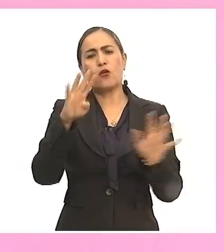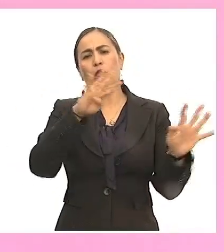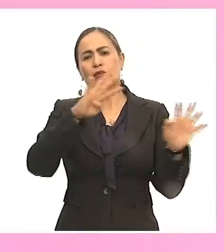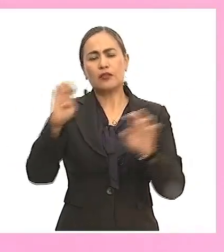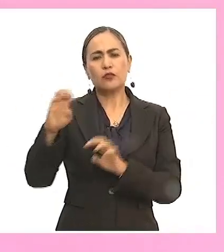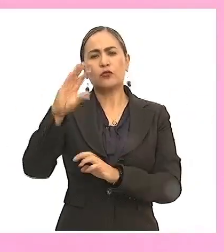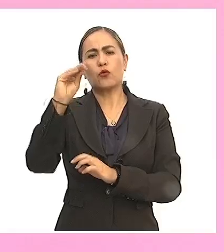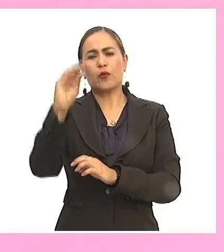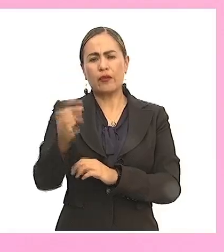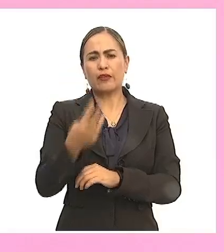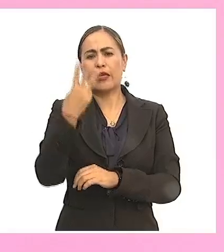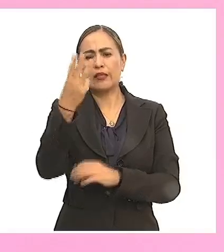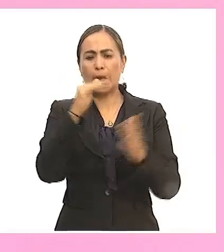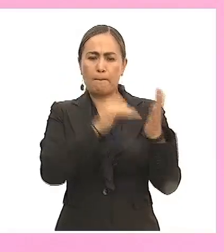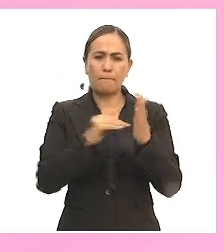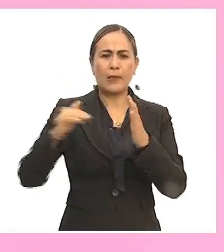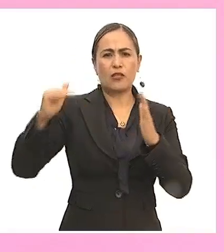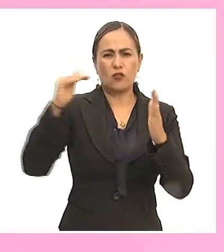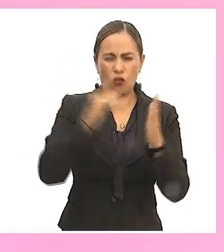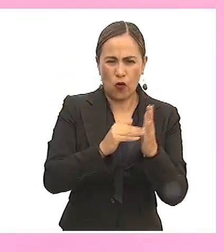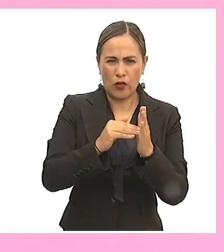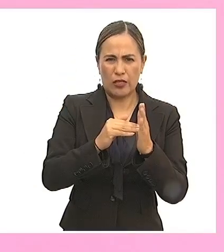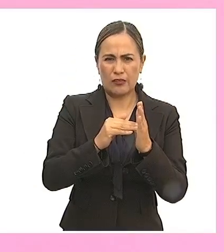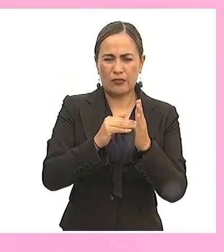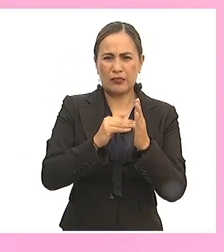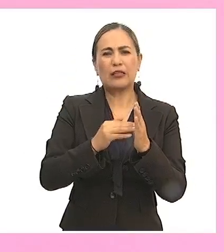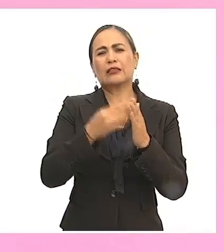3.993 millones de pies cúbicos.